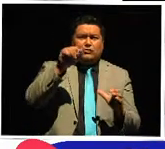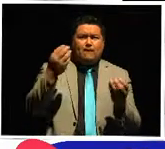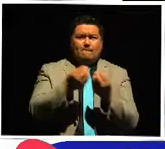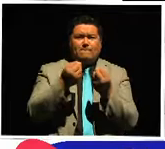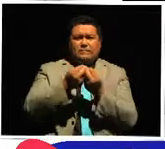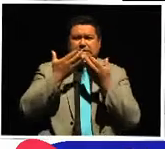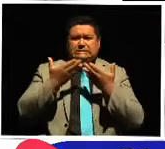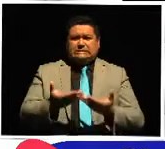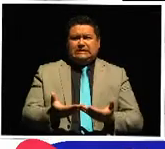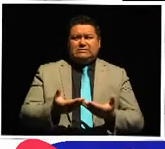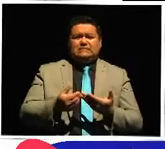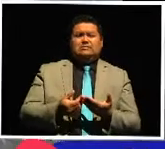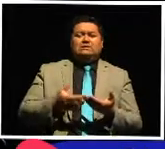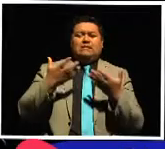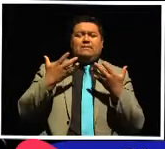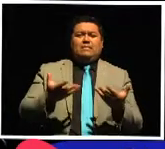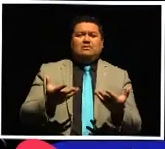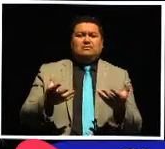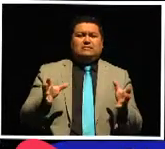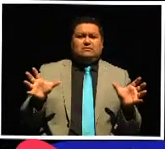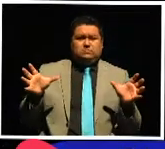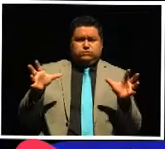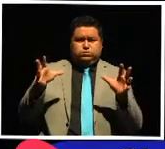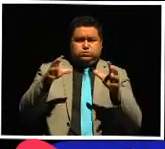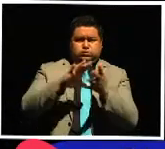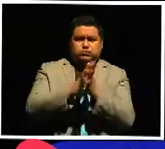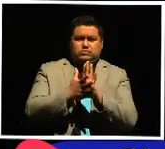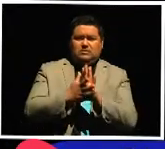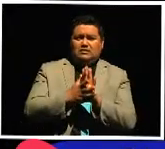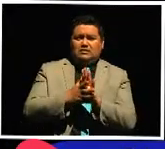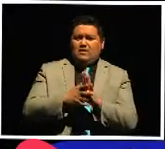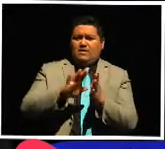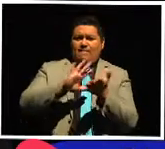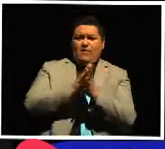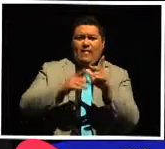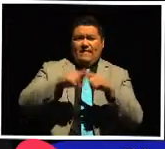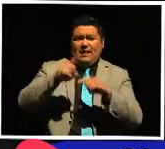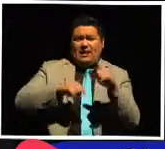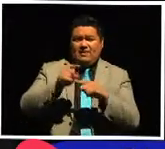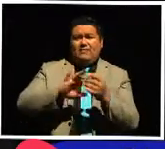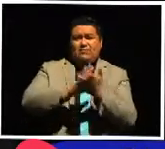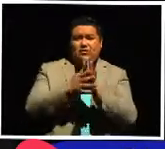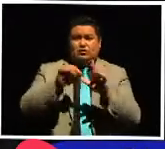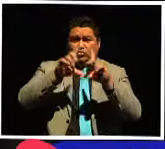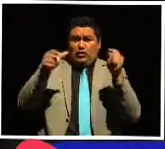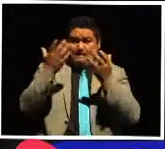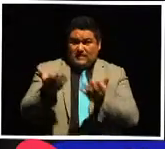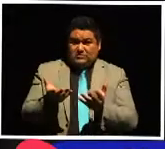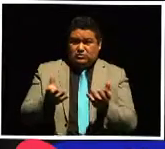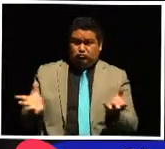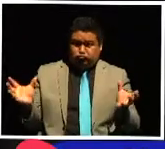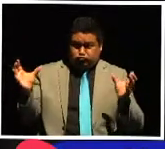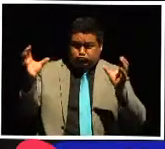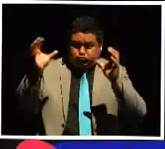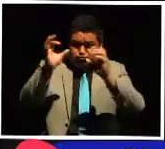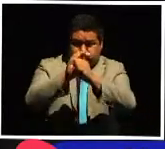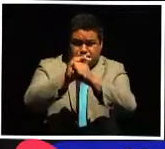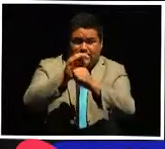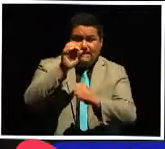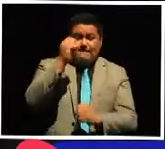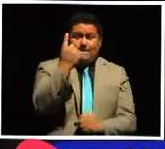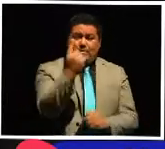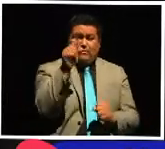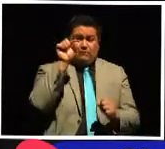masa. Imagina toda la masa del Sol o toda la masa de la Tierra en un punto. Y esta es. ¿Qué pasa? Si tú eres muy cerca de este